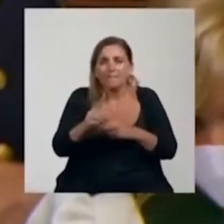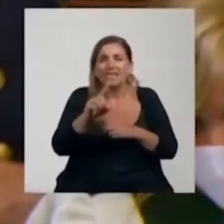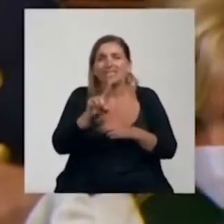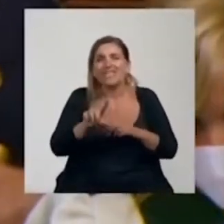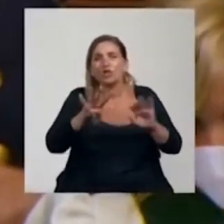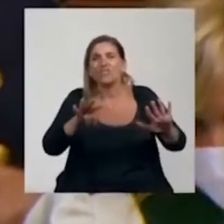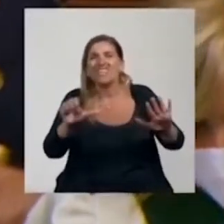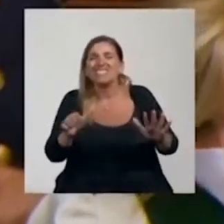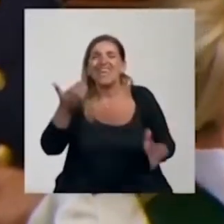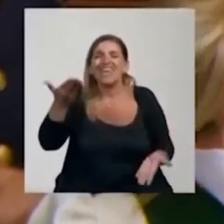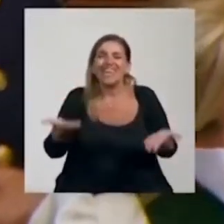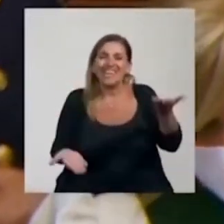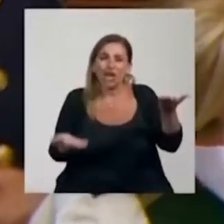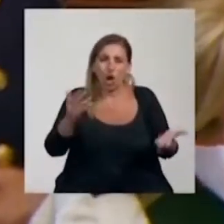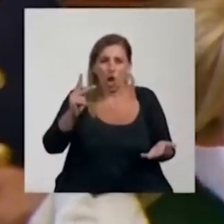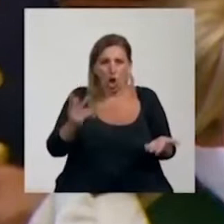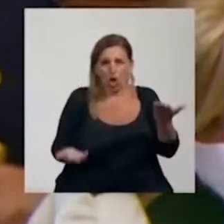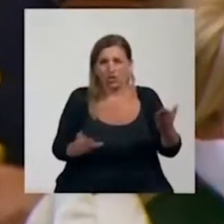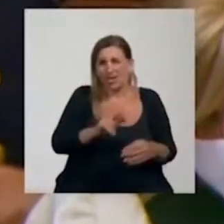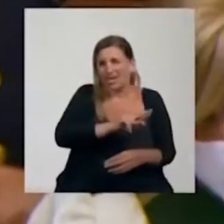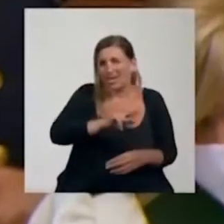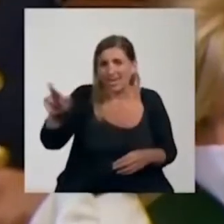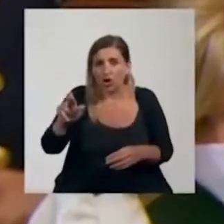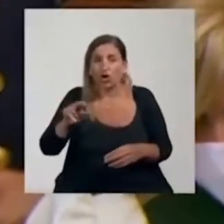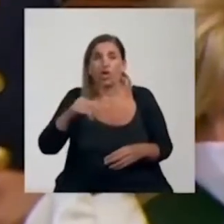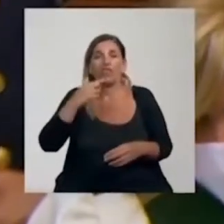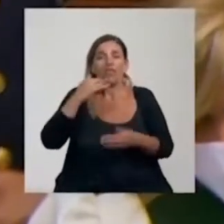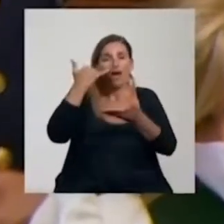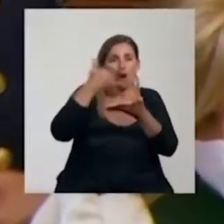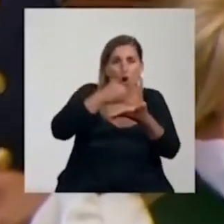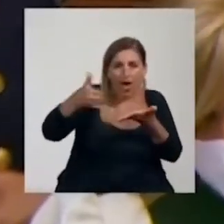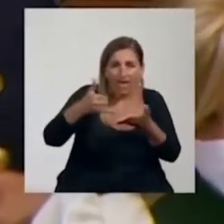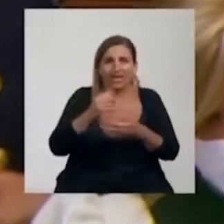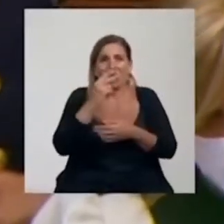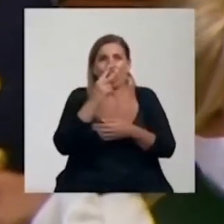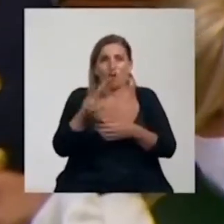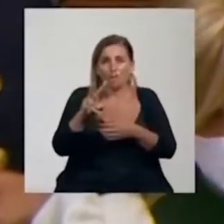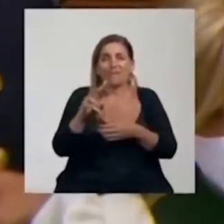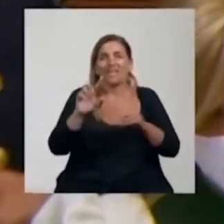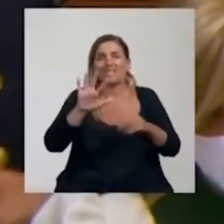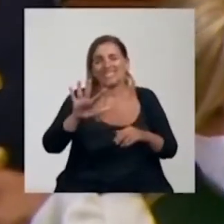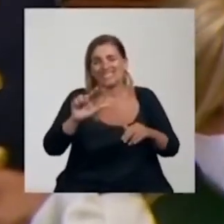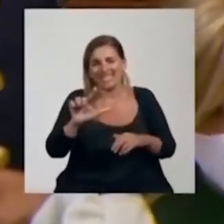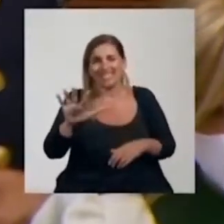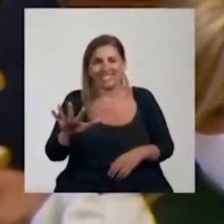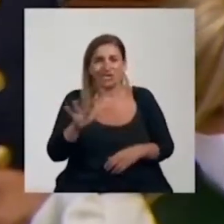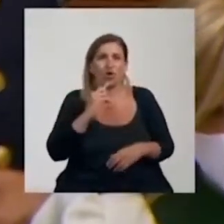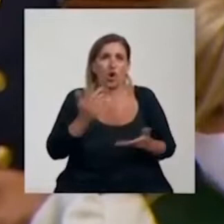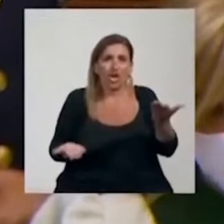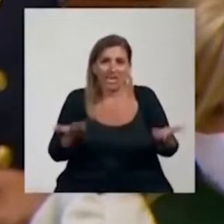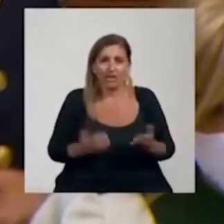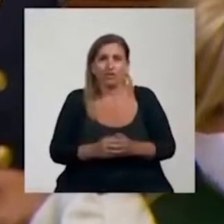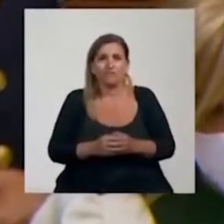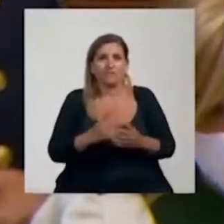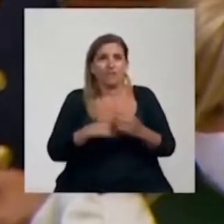1.196 kilogramos. Récord de incautación de cocaína, 2.075 kilogramos. Récord de